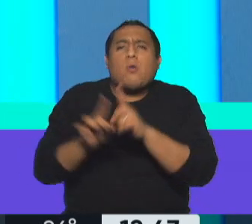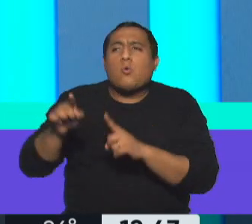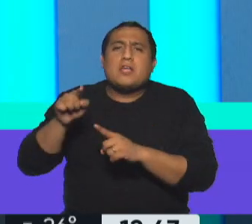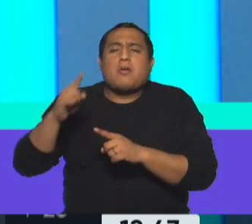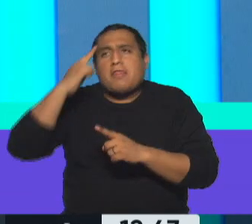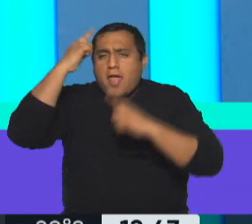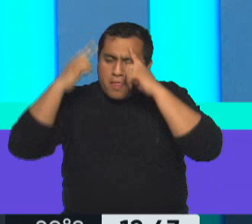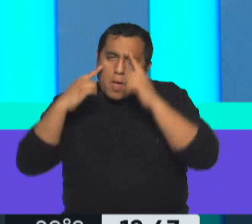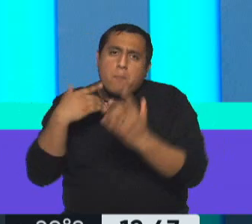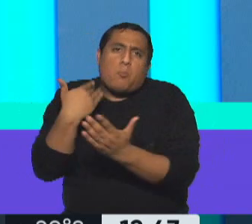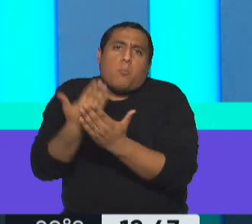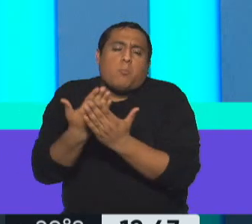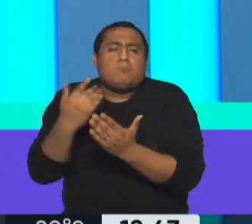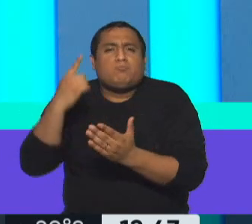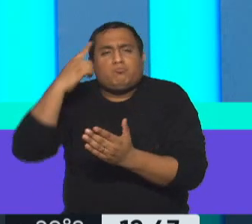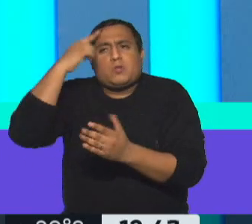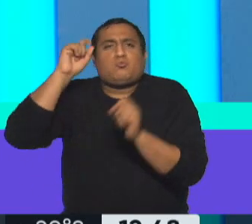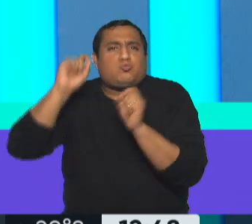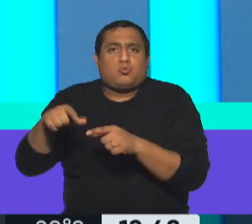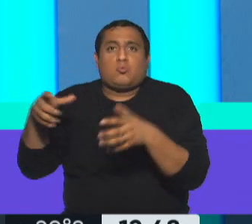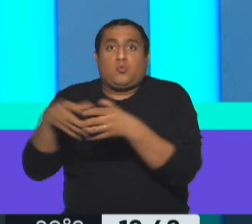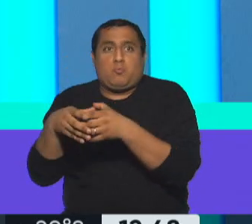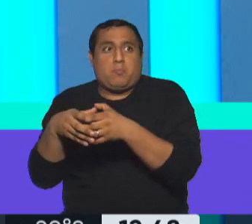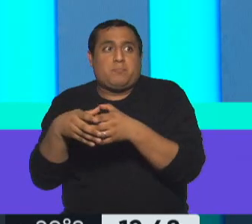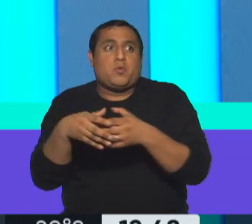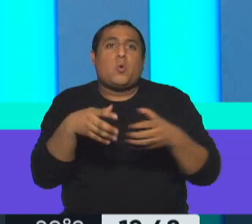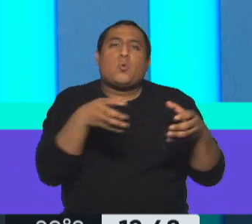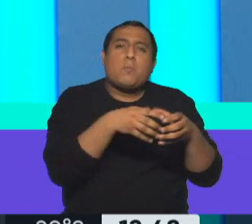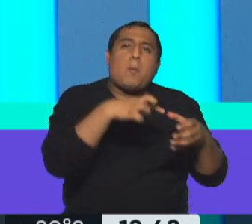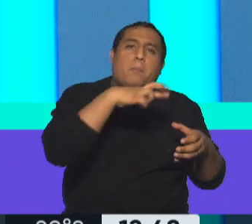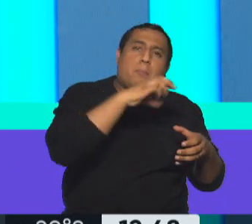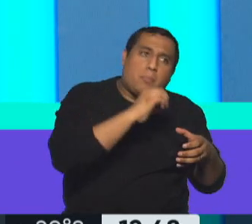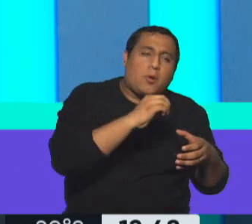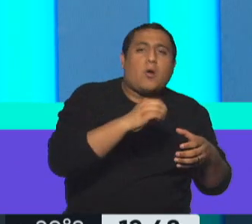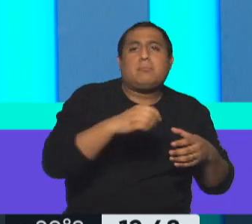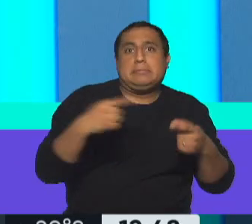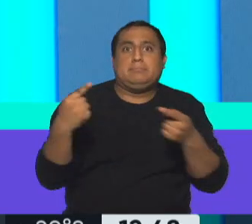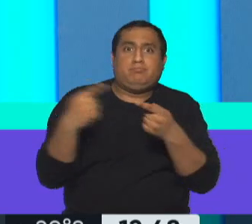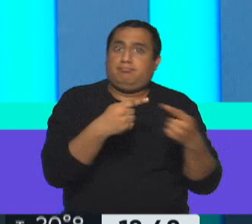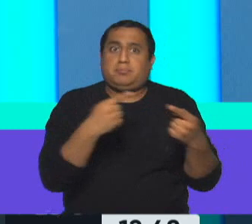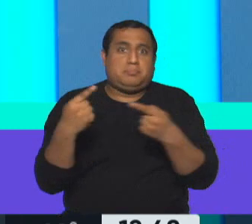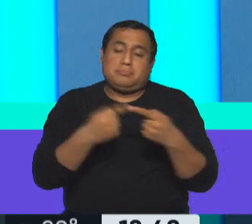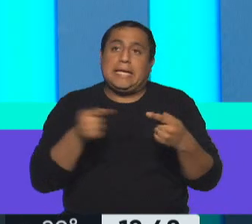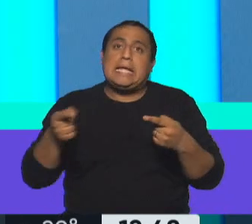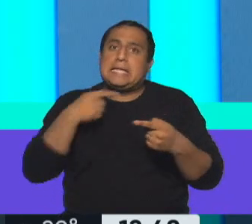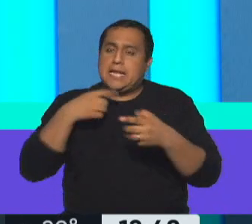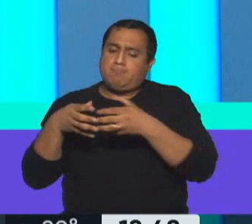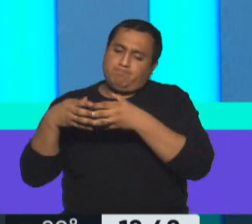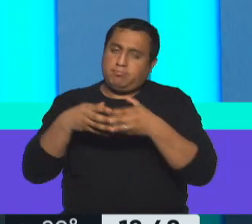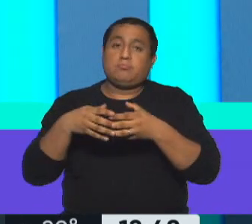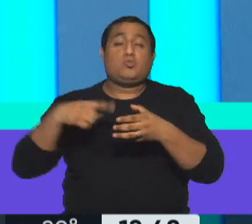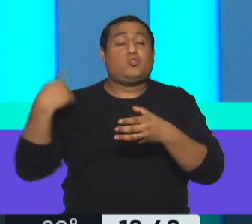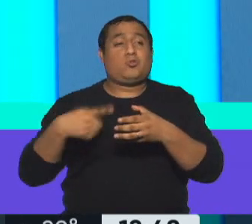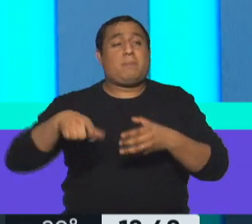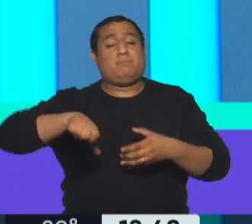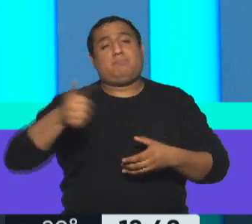y compite mano a mano contra el pro y contra la coalición cívica también quiere marcar que hubo un triunfo